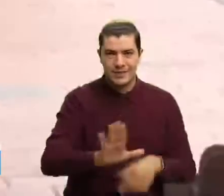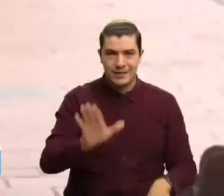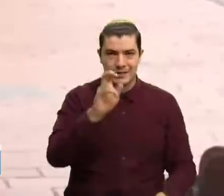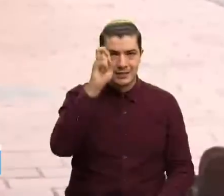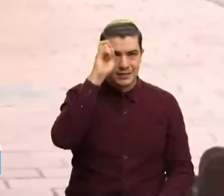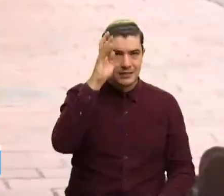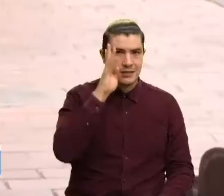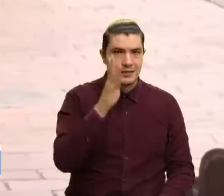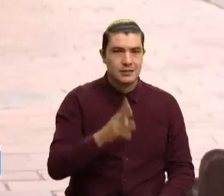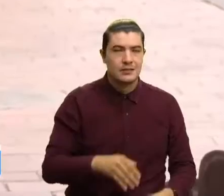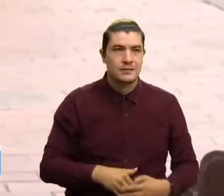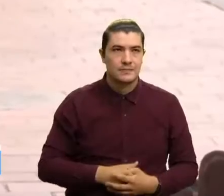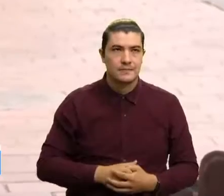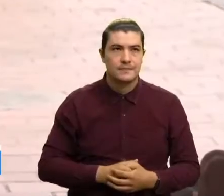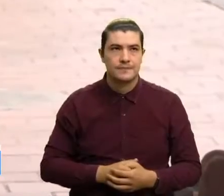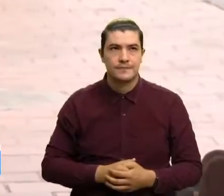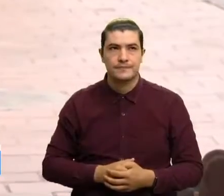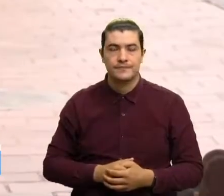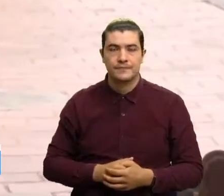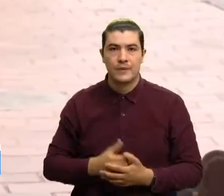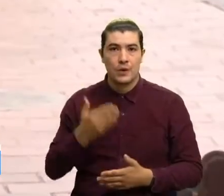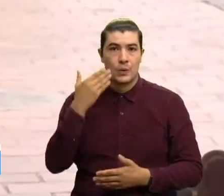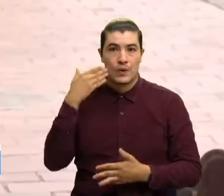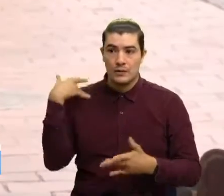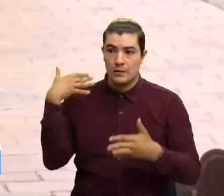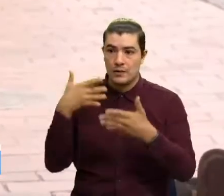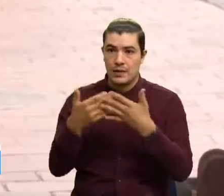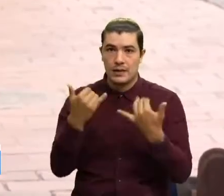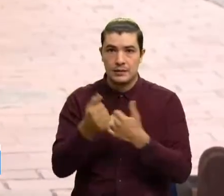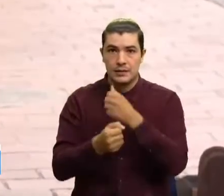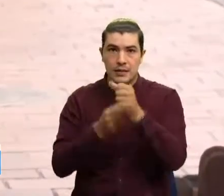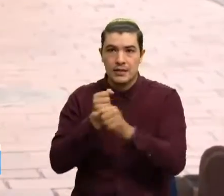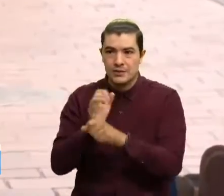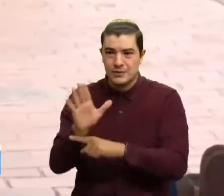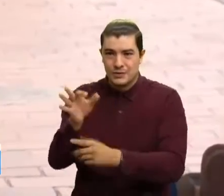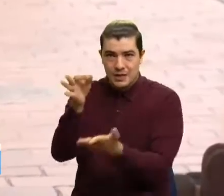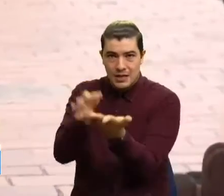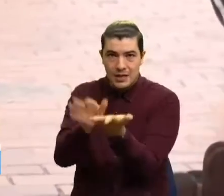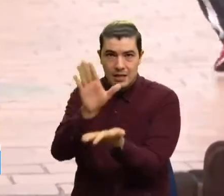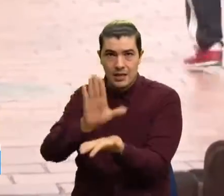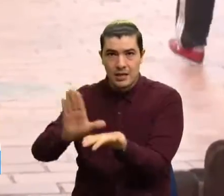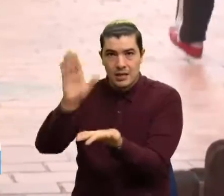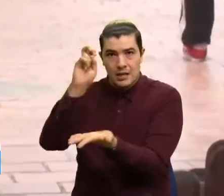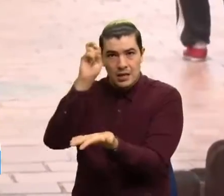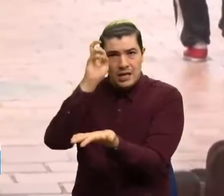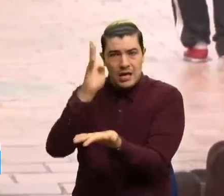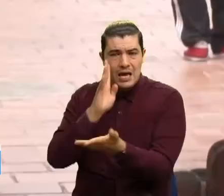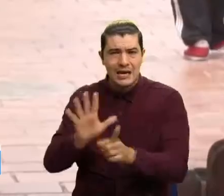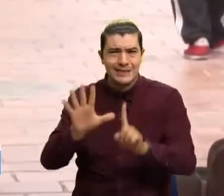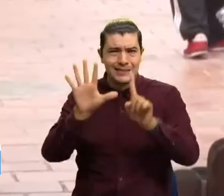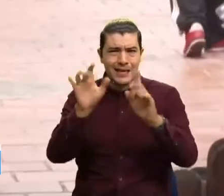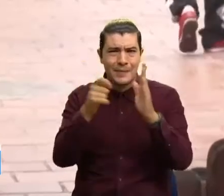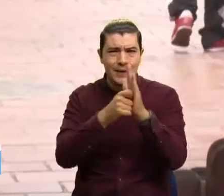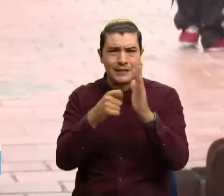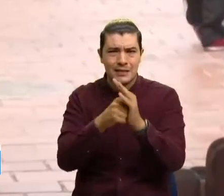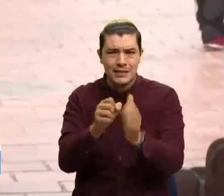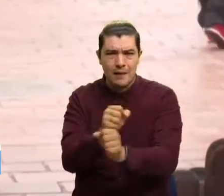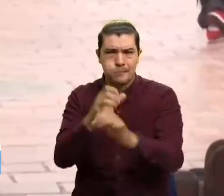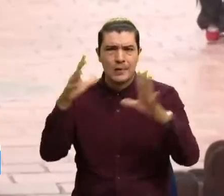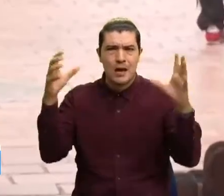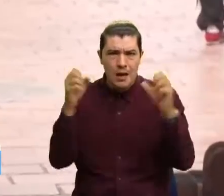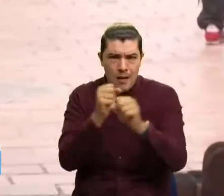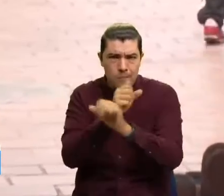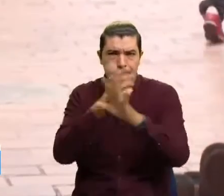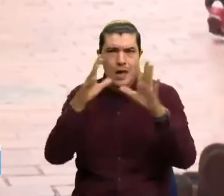departamento. Y es que recordemos que durante el año la ciudad, la capital norte santandereana, ha vivido más de 6 atentados con artefactos